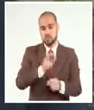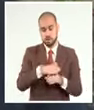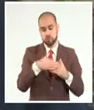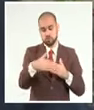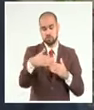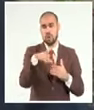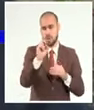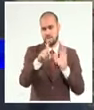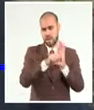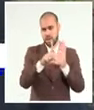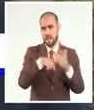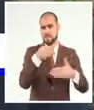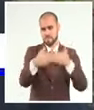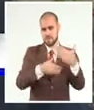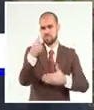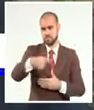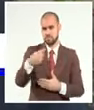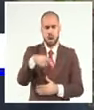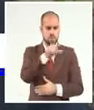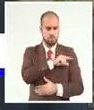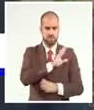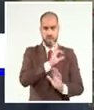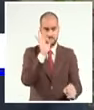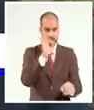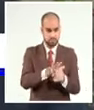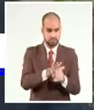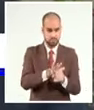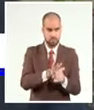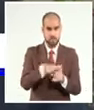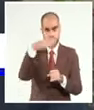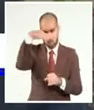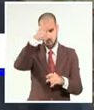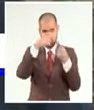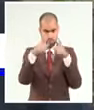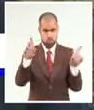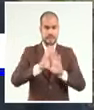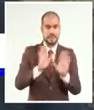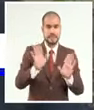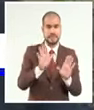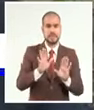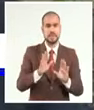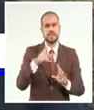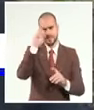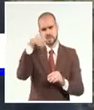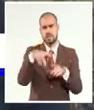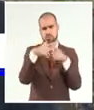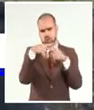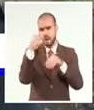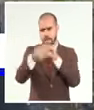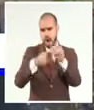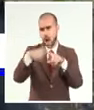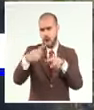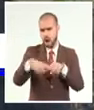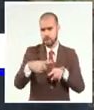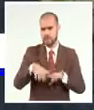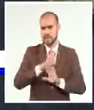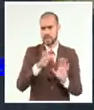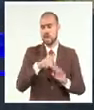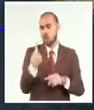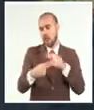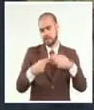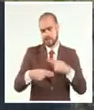procesos penales que ha sido recientemente puesta en vigor en nuestro país, junto con todas las modificaciones procesales que se están